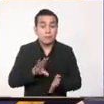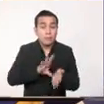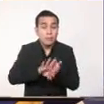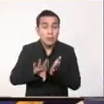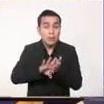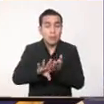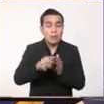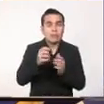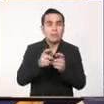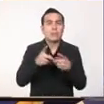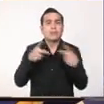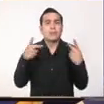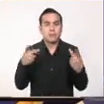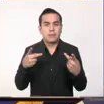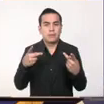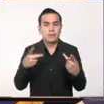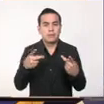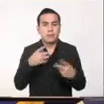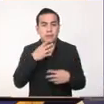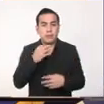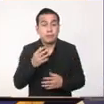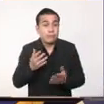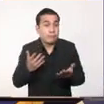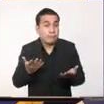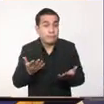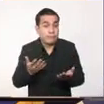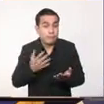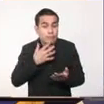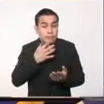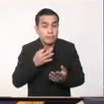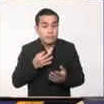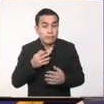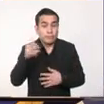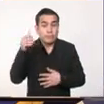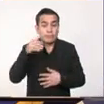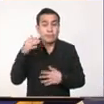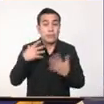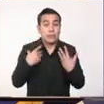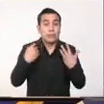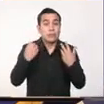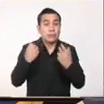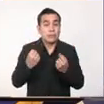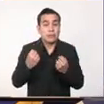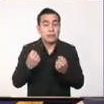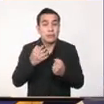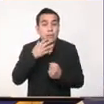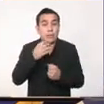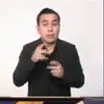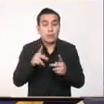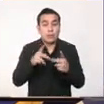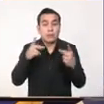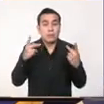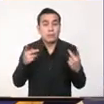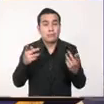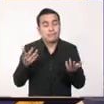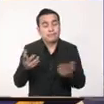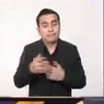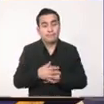impuestos. No, porque son educativos. Pero para tener educación hay que tener salud. Además, no creo que el diario de hoy sea